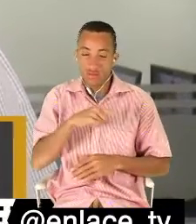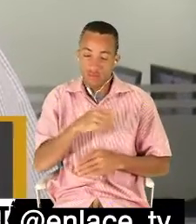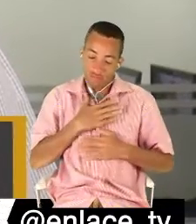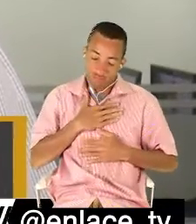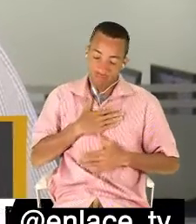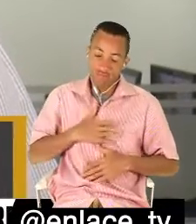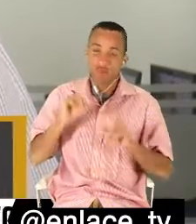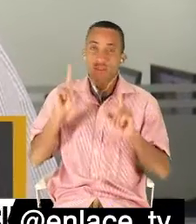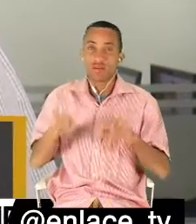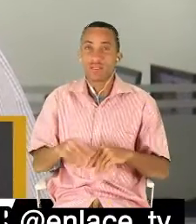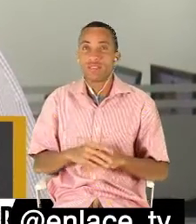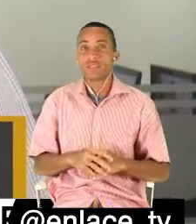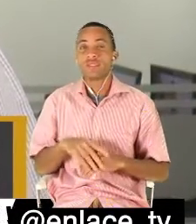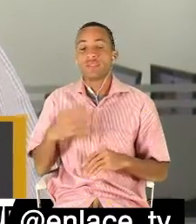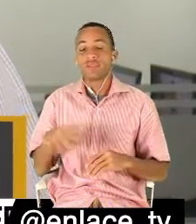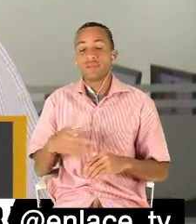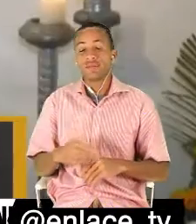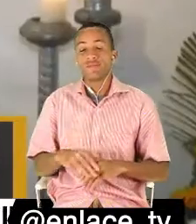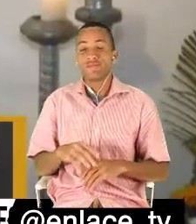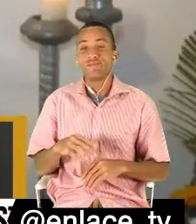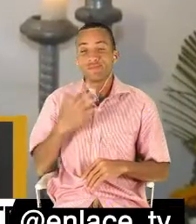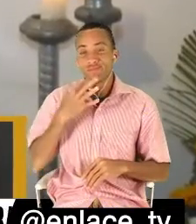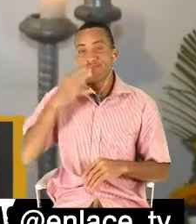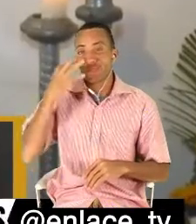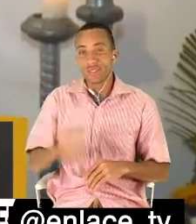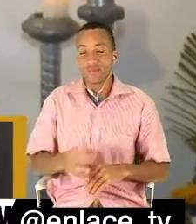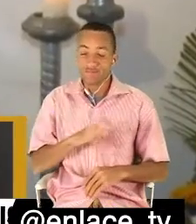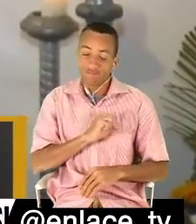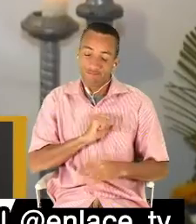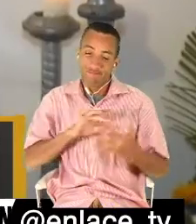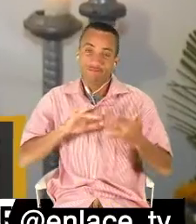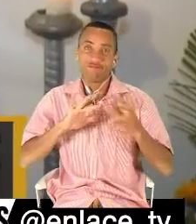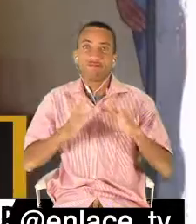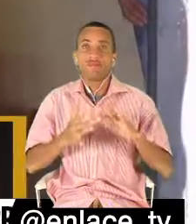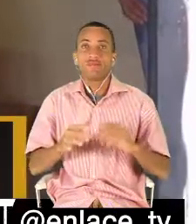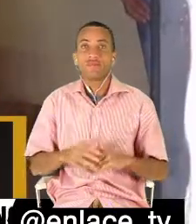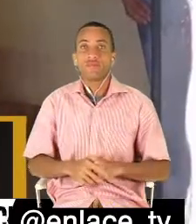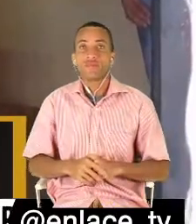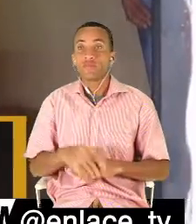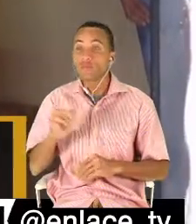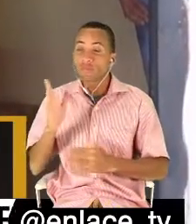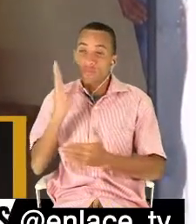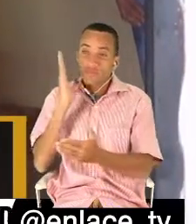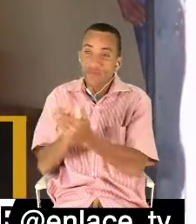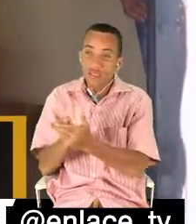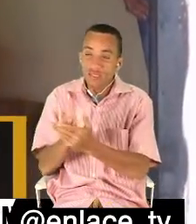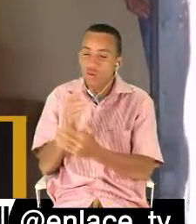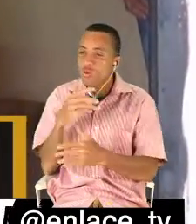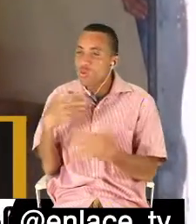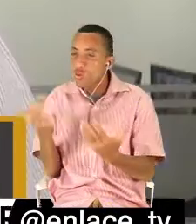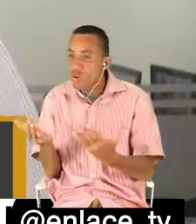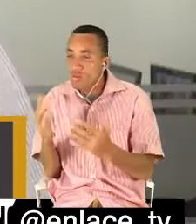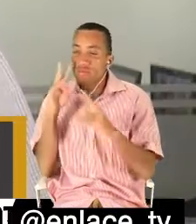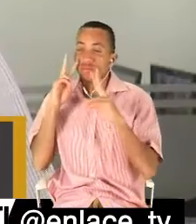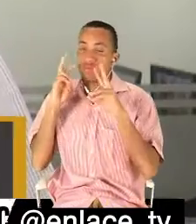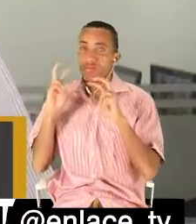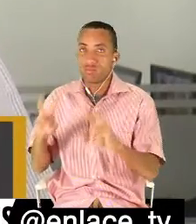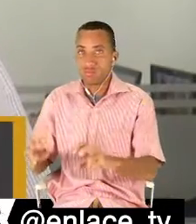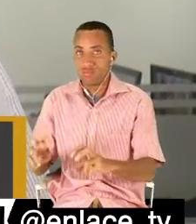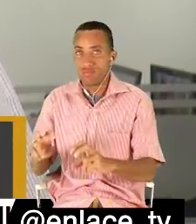en este momento, porque realmente estamos con un dolor muy grande. Los hechos en los que falleció Rivera son materia de investigación. En